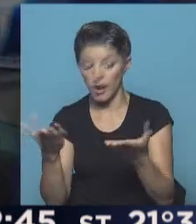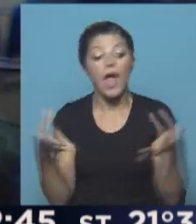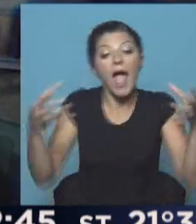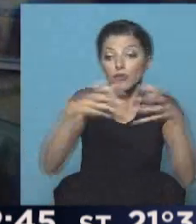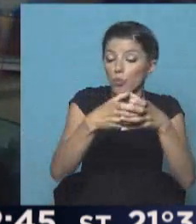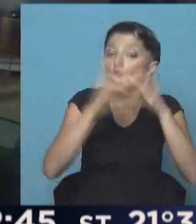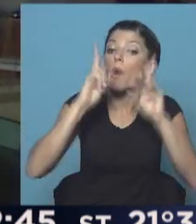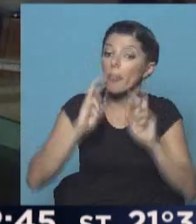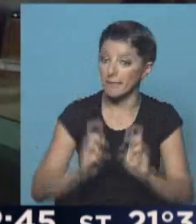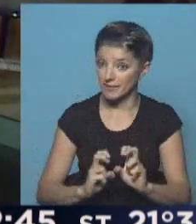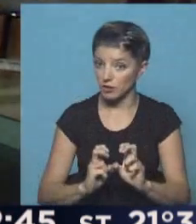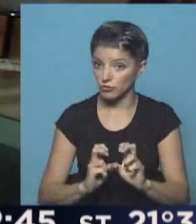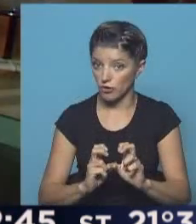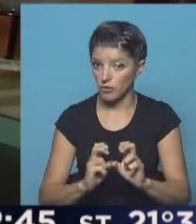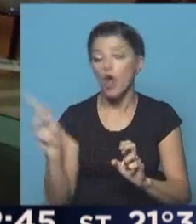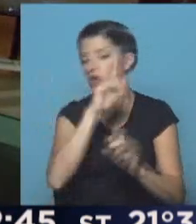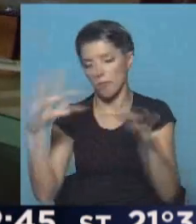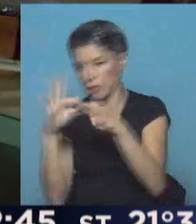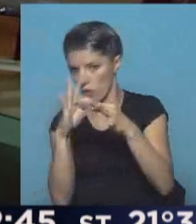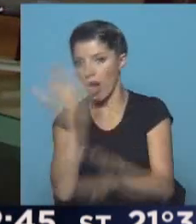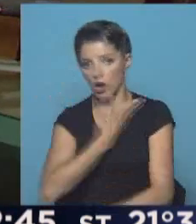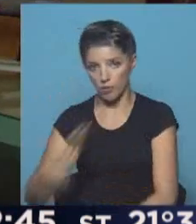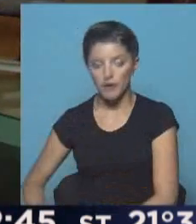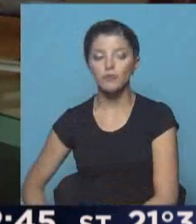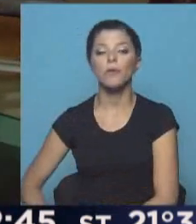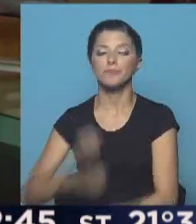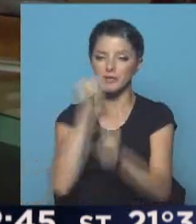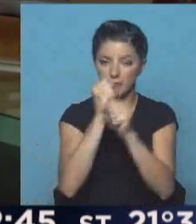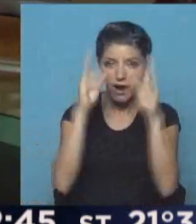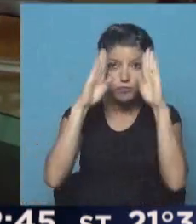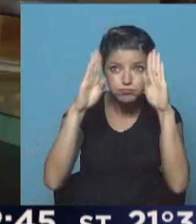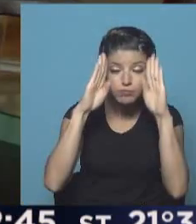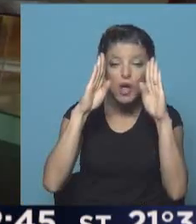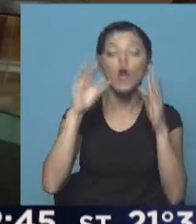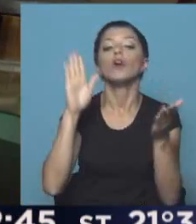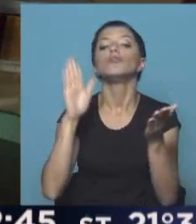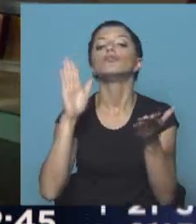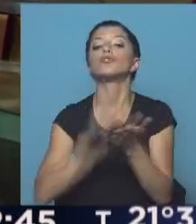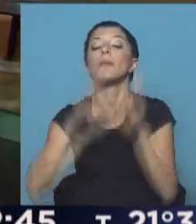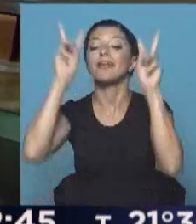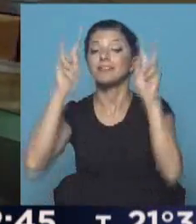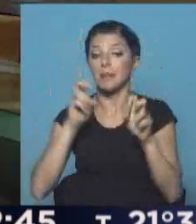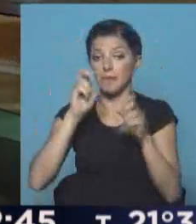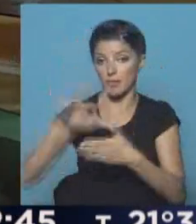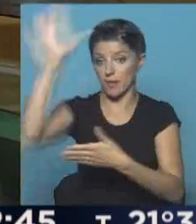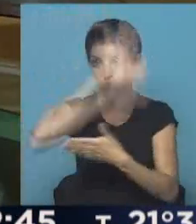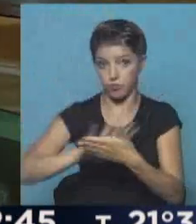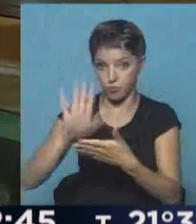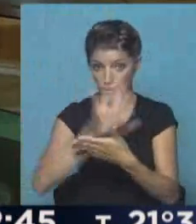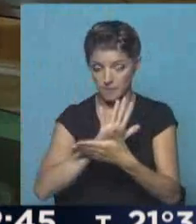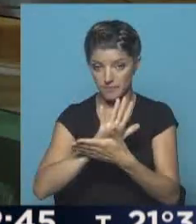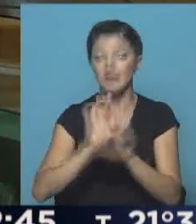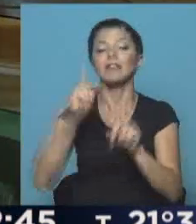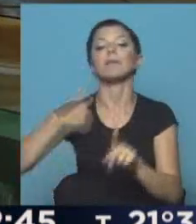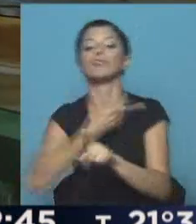investigación y organismos no gubernamentales trabajando en toda la región por los temas de la agenda regional y la participación de la sociedad civil